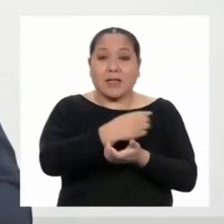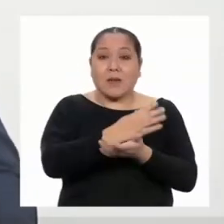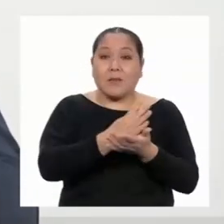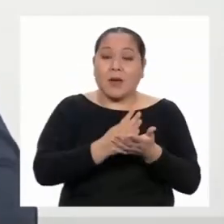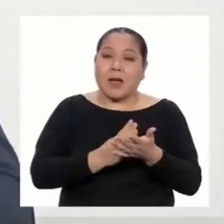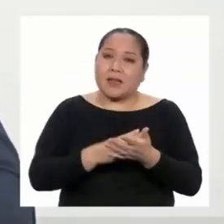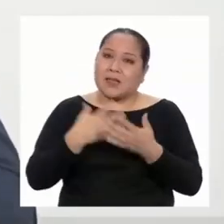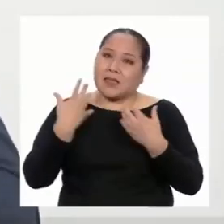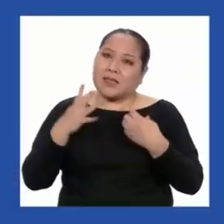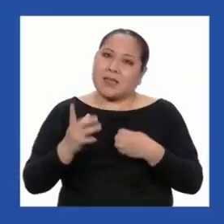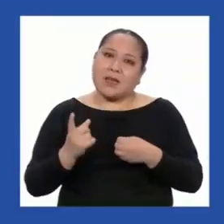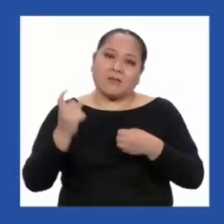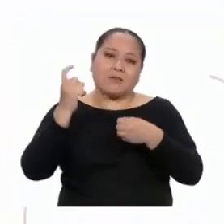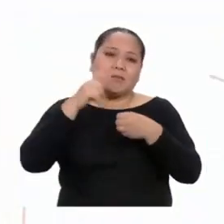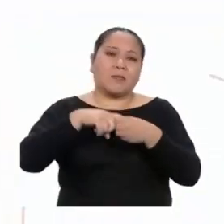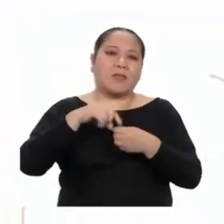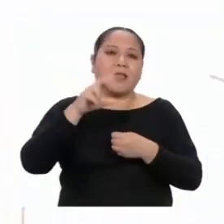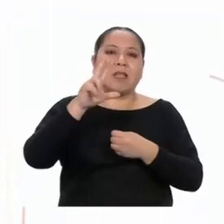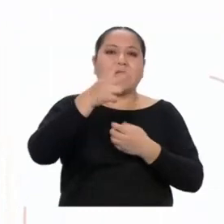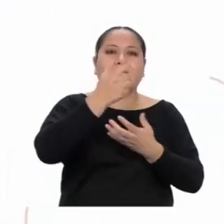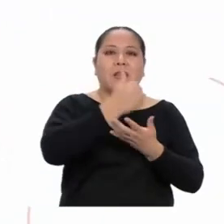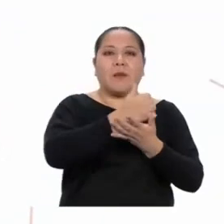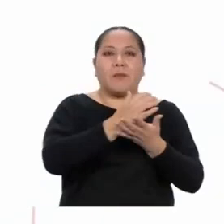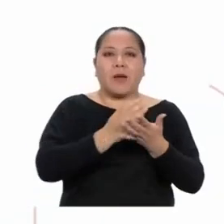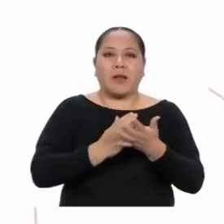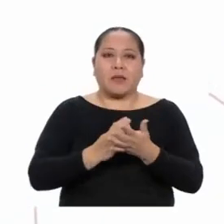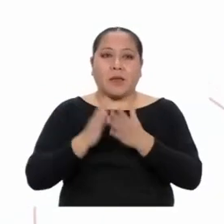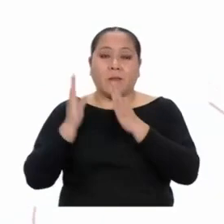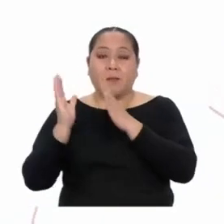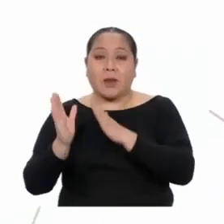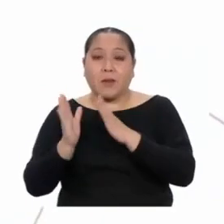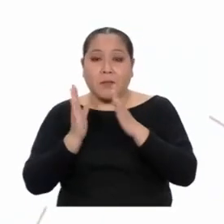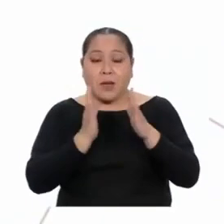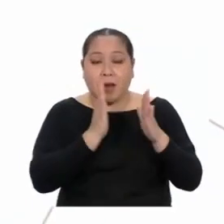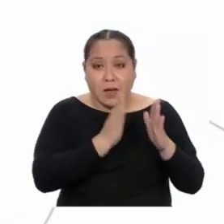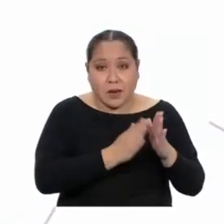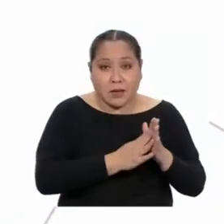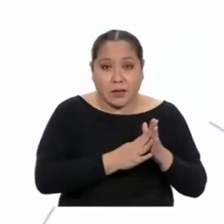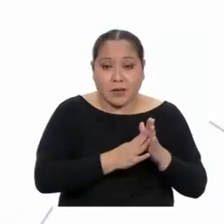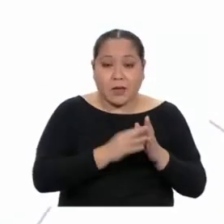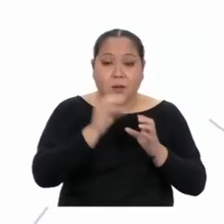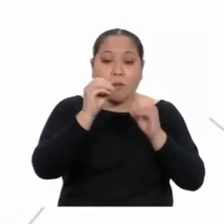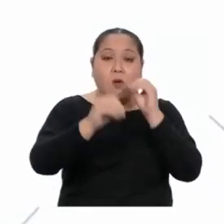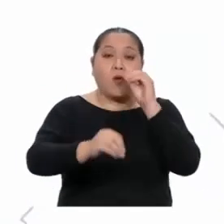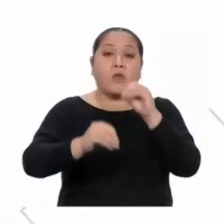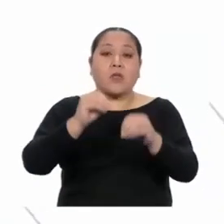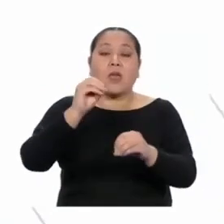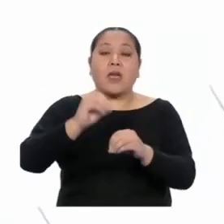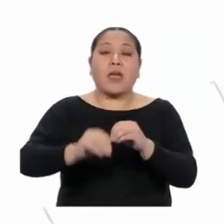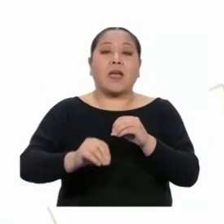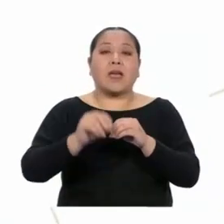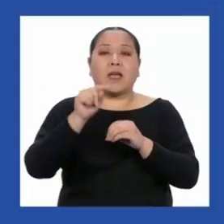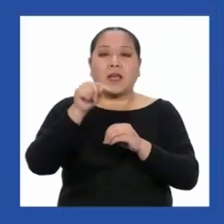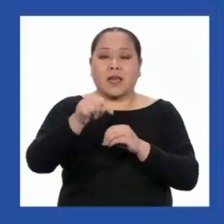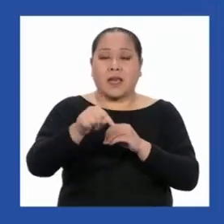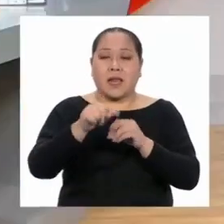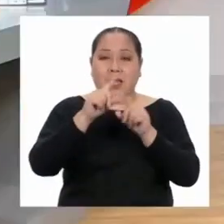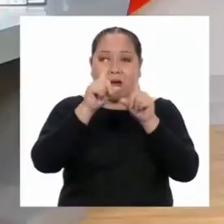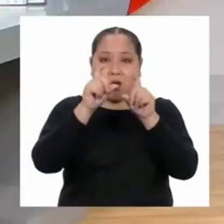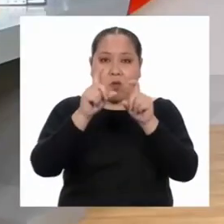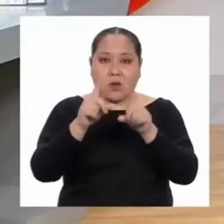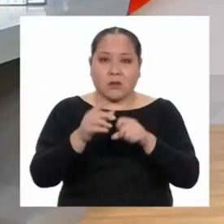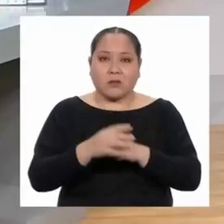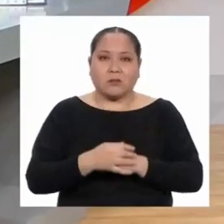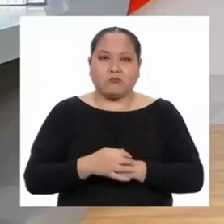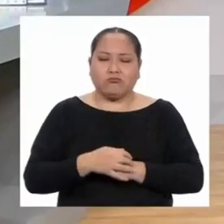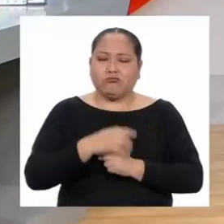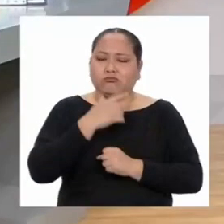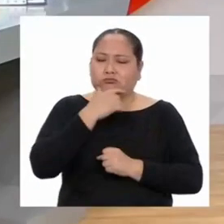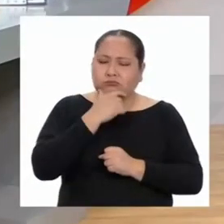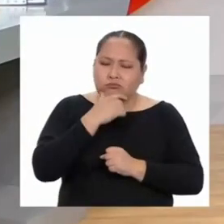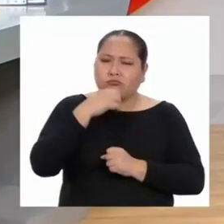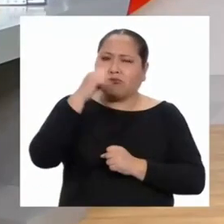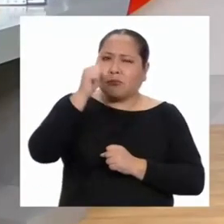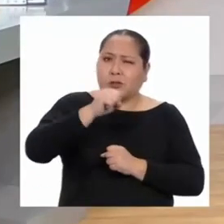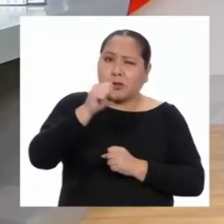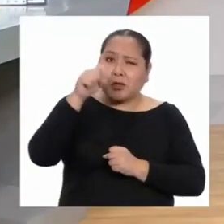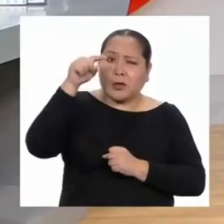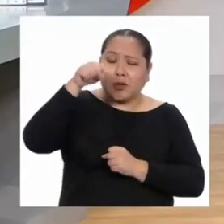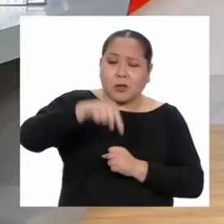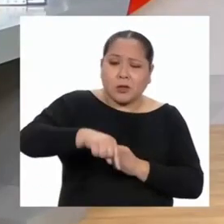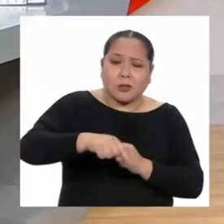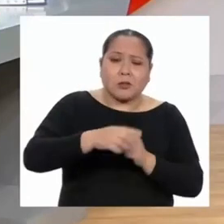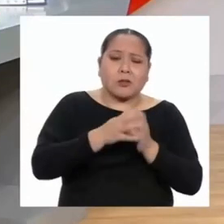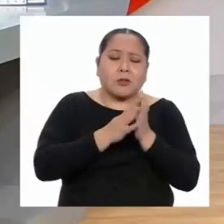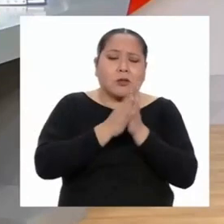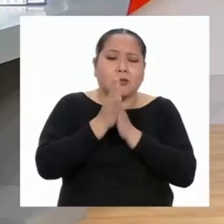estaría dentro del tercer paso: elaborar y aplicar la encuesta. ¡Claro! En nuestro caso,